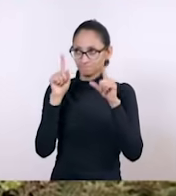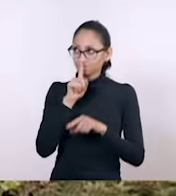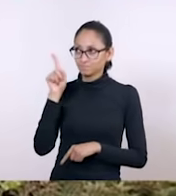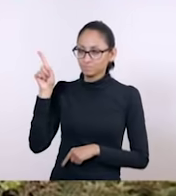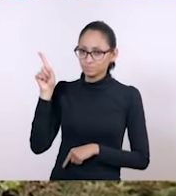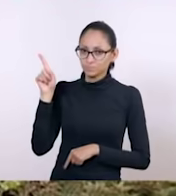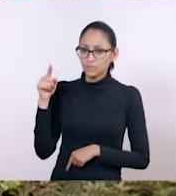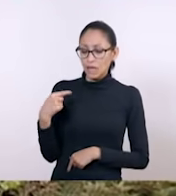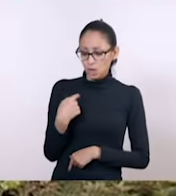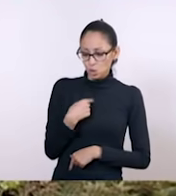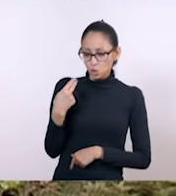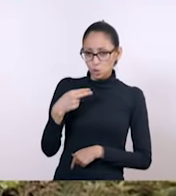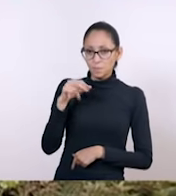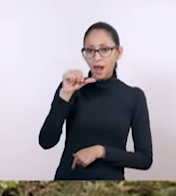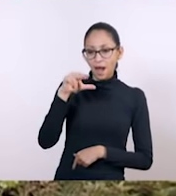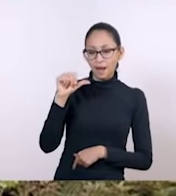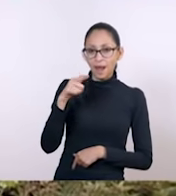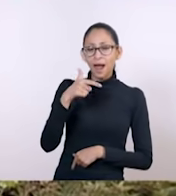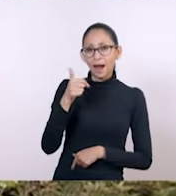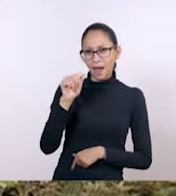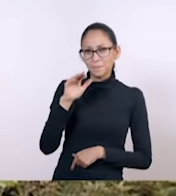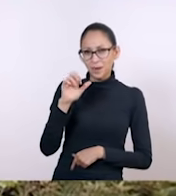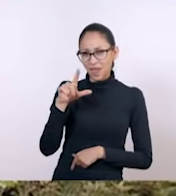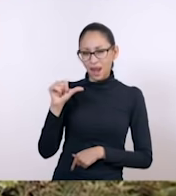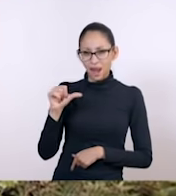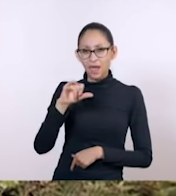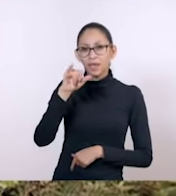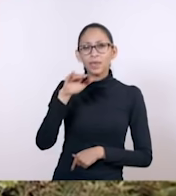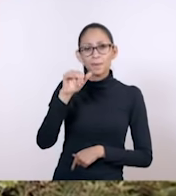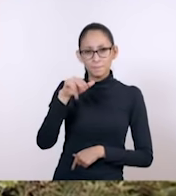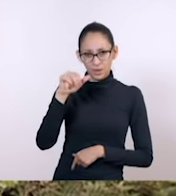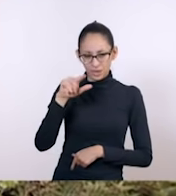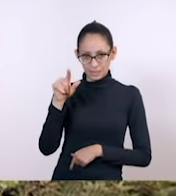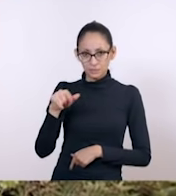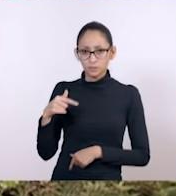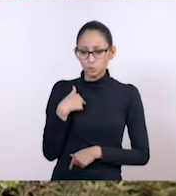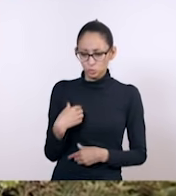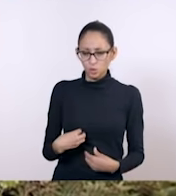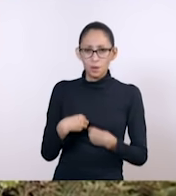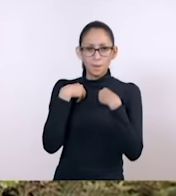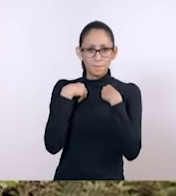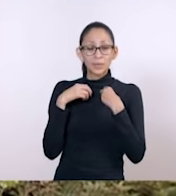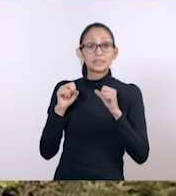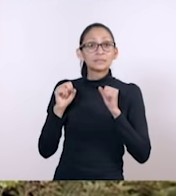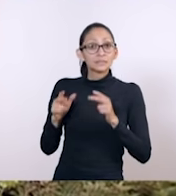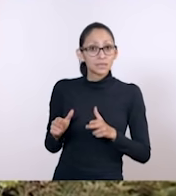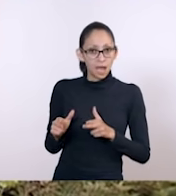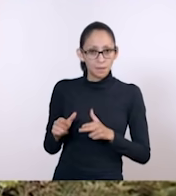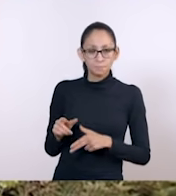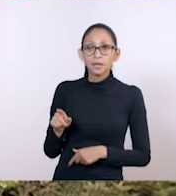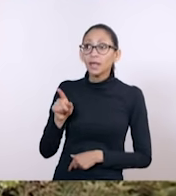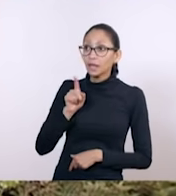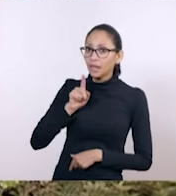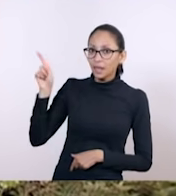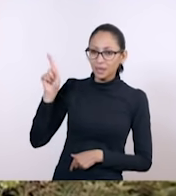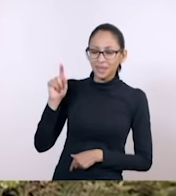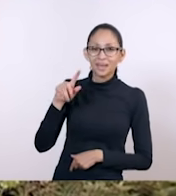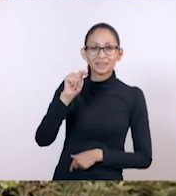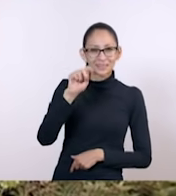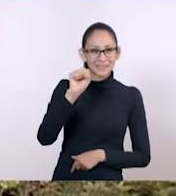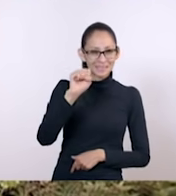Yo me llamo Ana Gabriela Jiménez Jirón. Vivo en Guaquitapec, Chiapas y soy